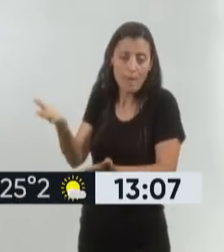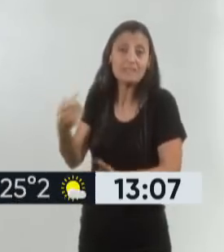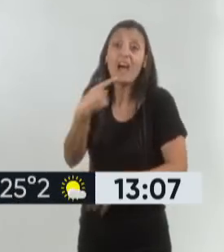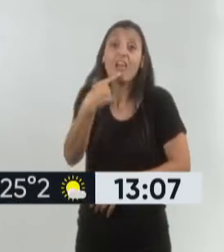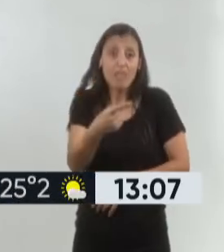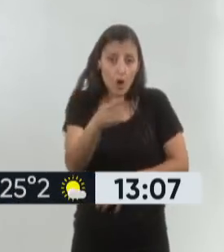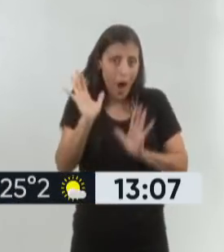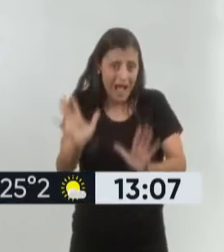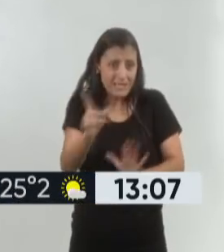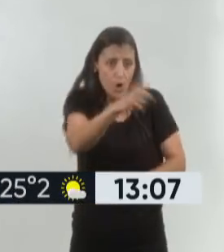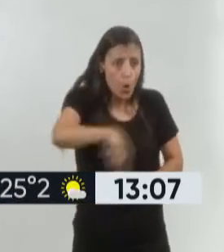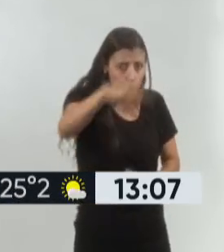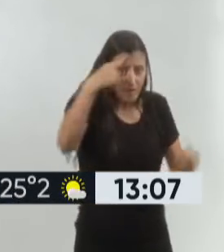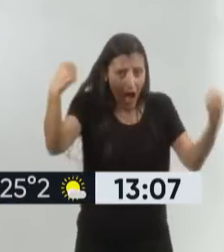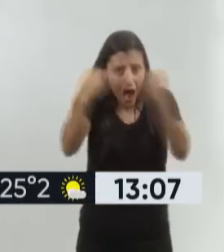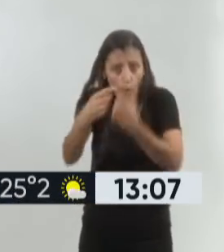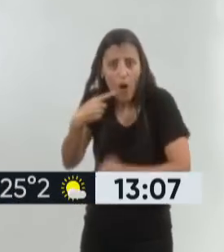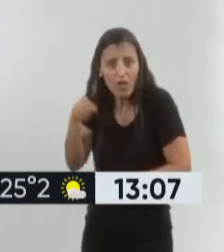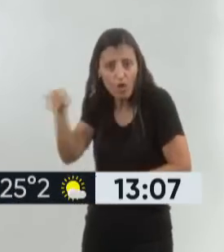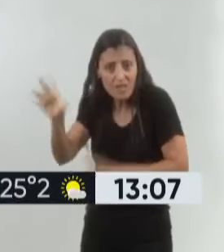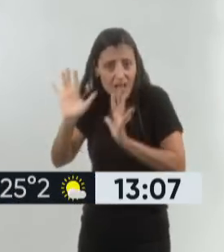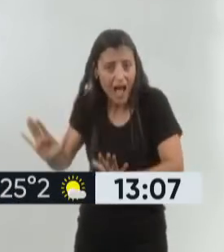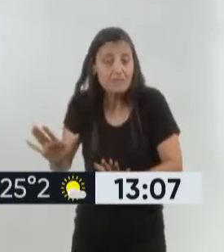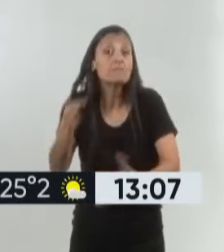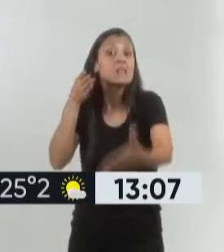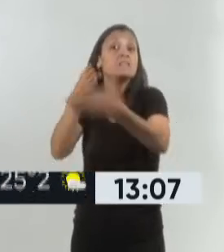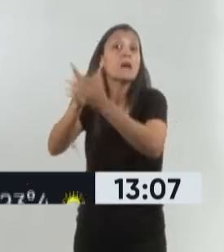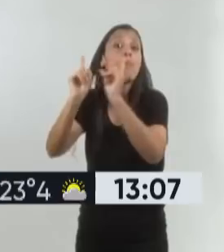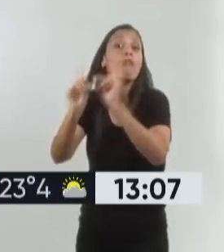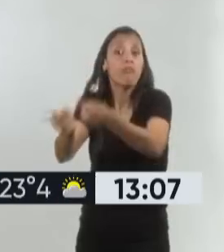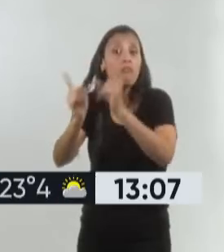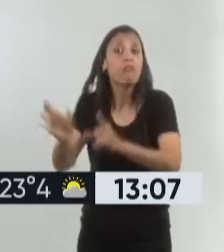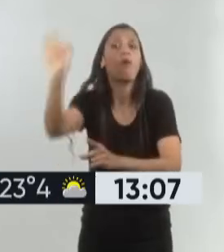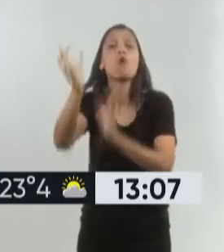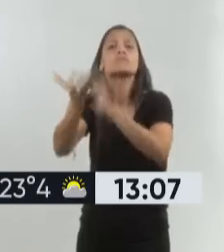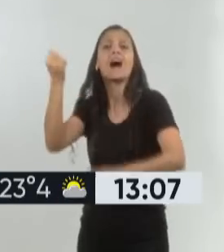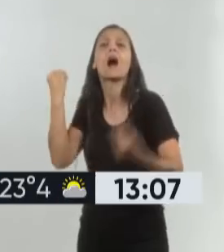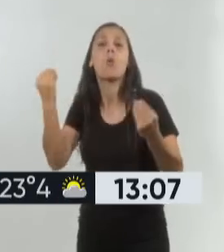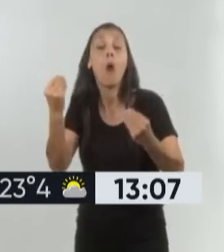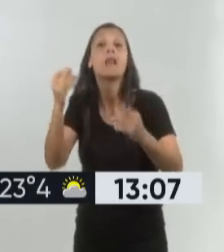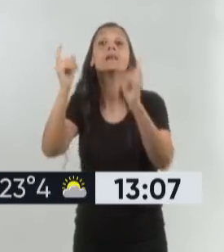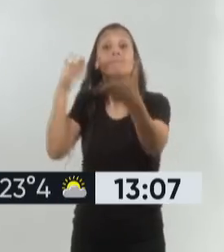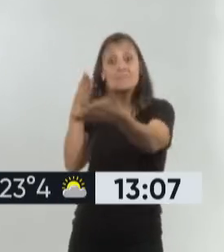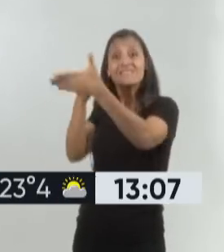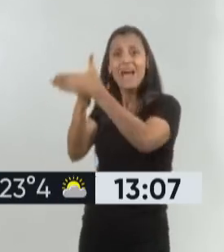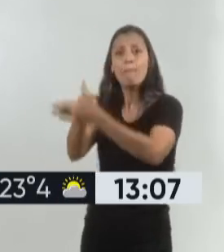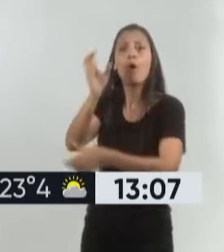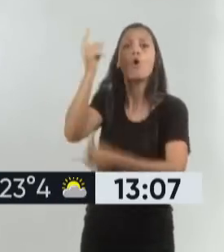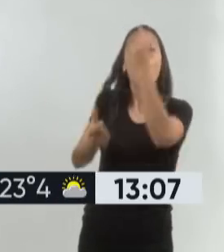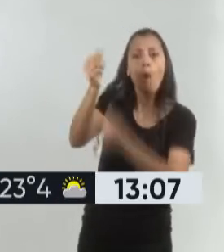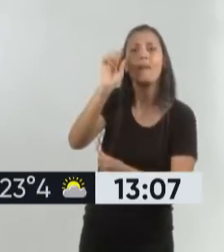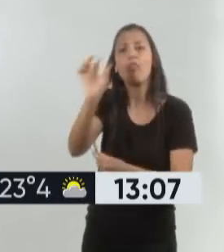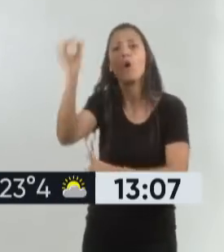¿Ustedes coinciden con este diagnóstico? O sea, el diagnóstico de no levantar el cepo parte de evitar una crisis social, y en ese sentido, ¿cuál es